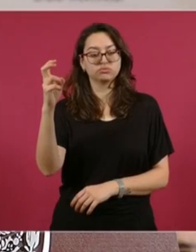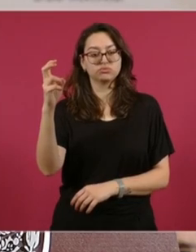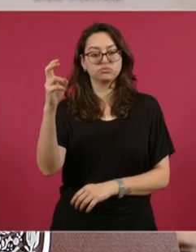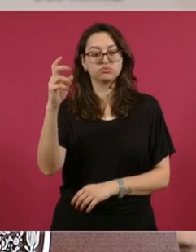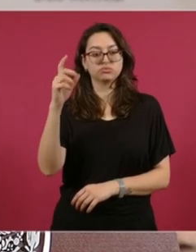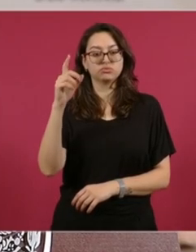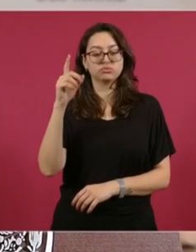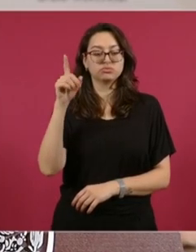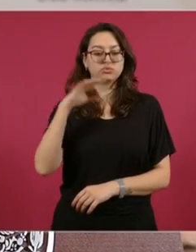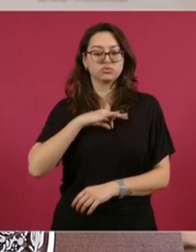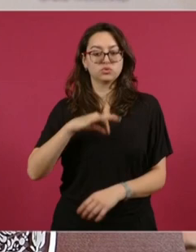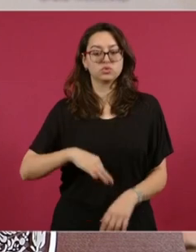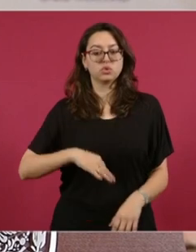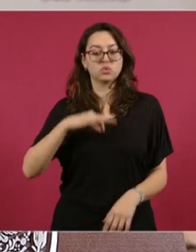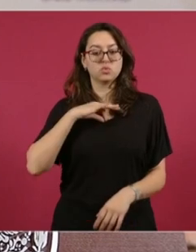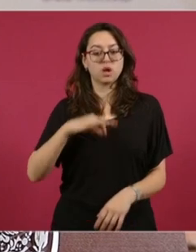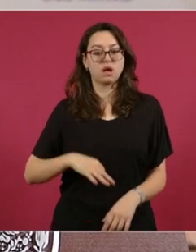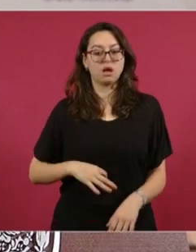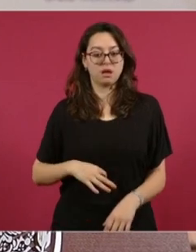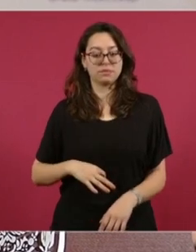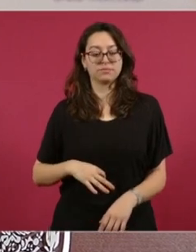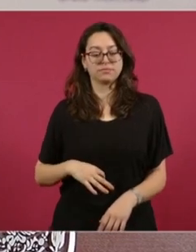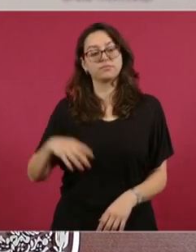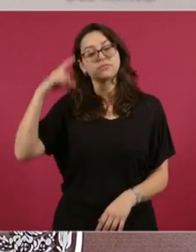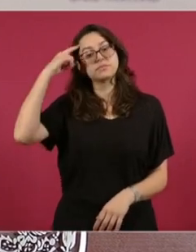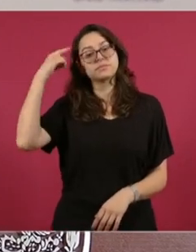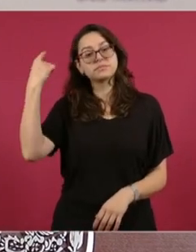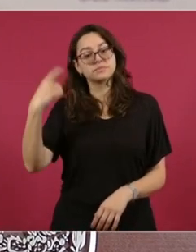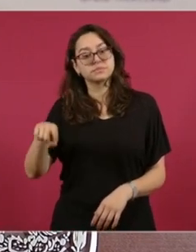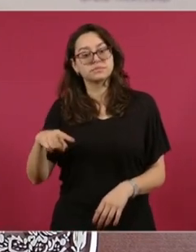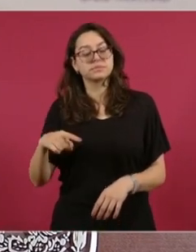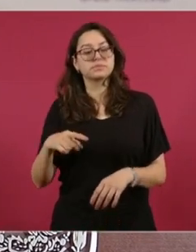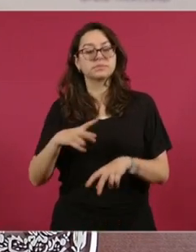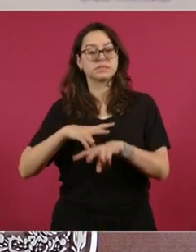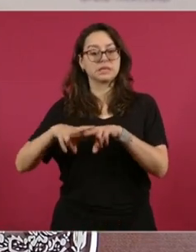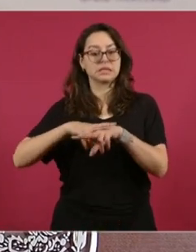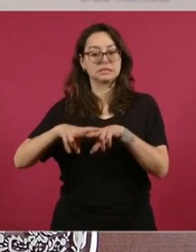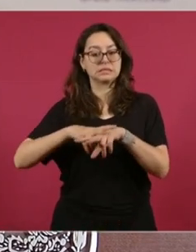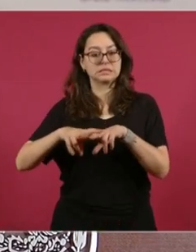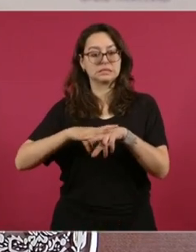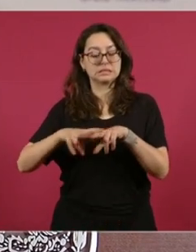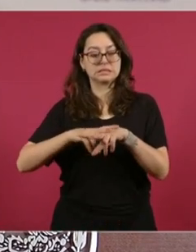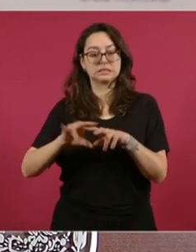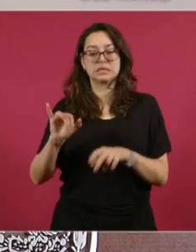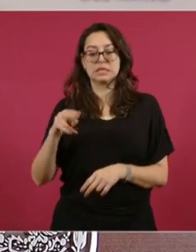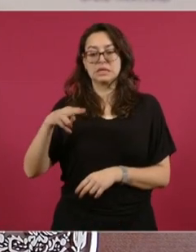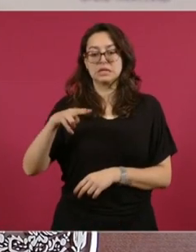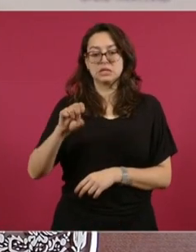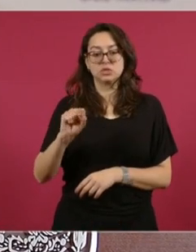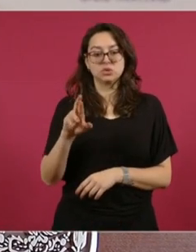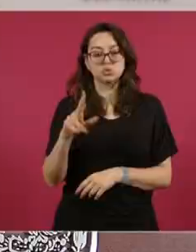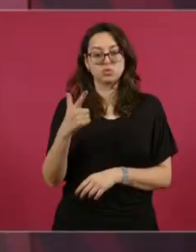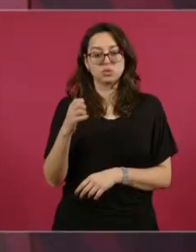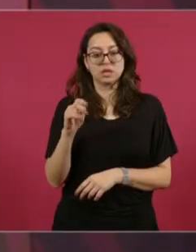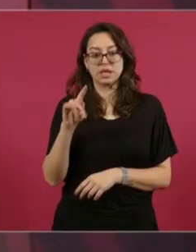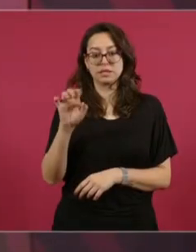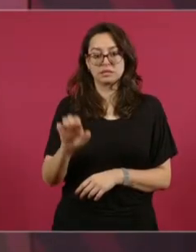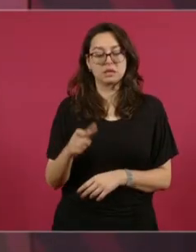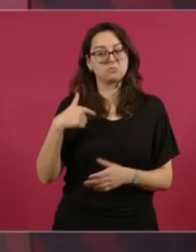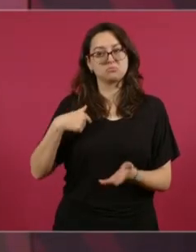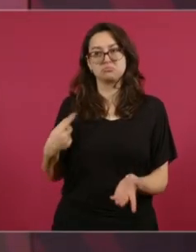en el Insurgente, pero es supervisión, nada